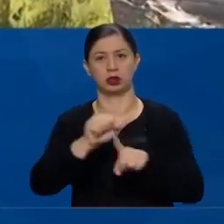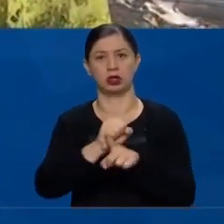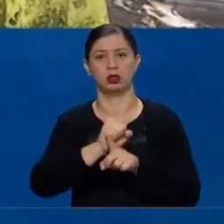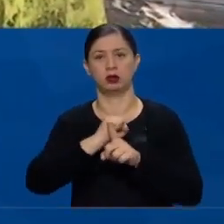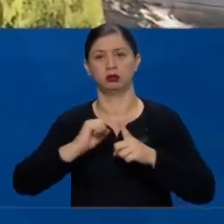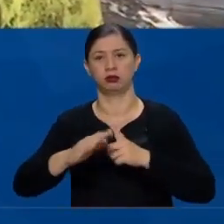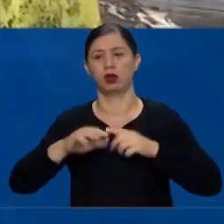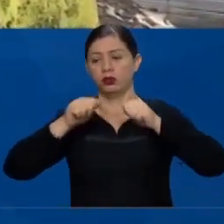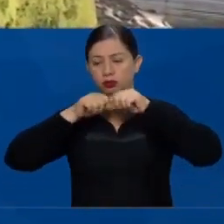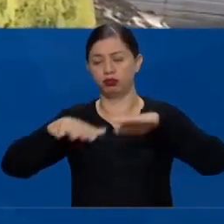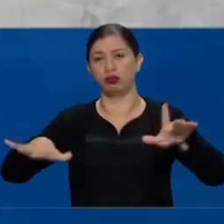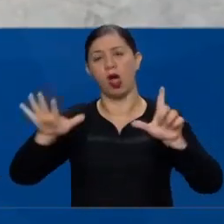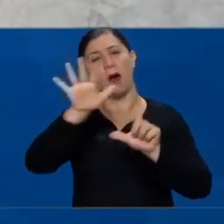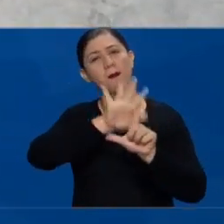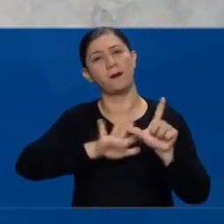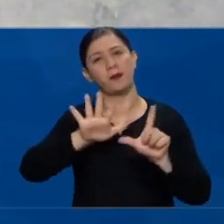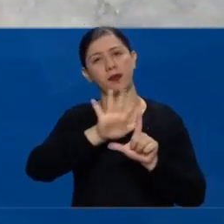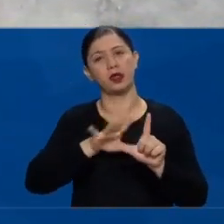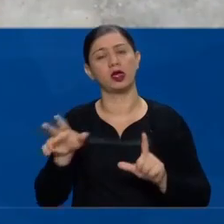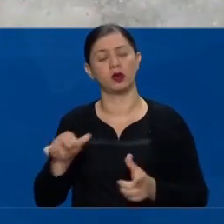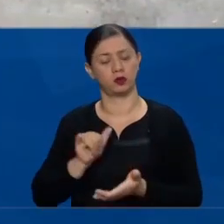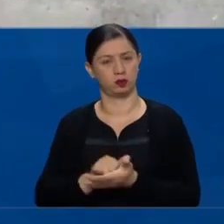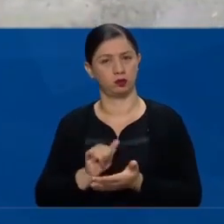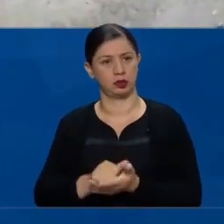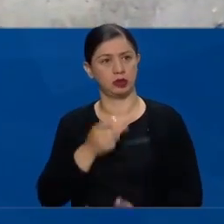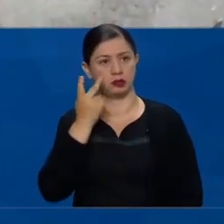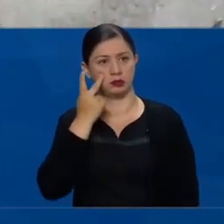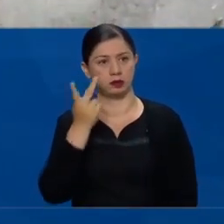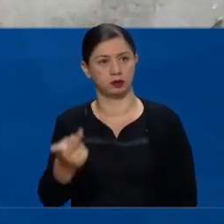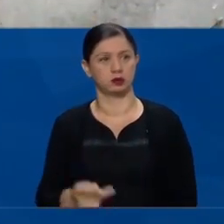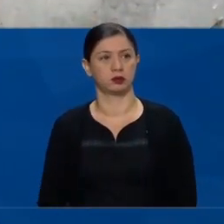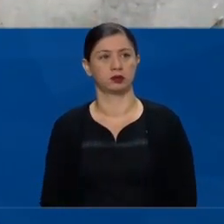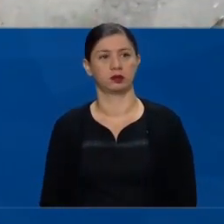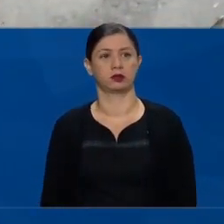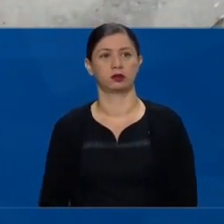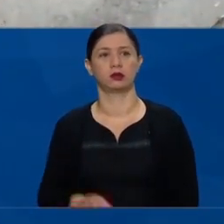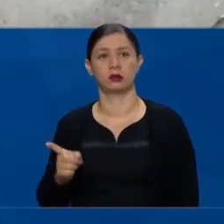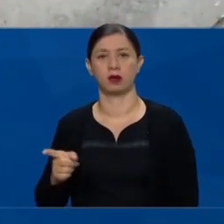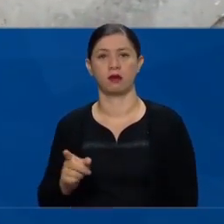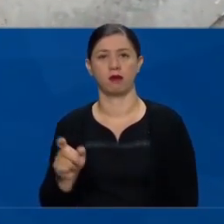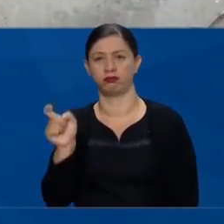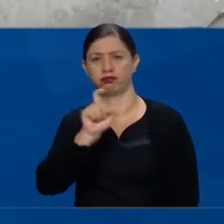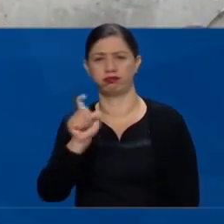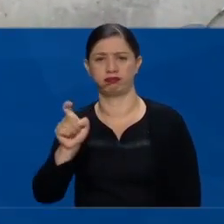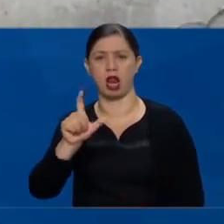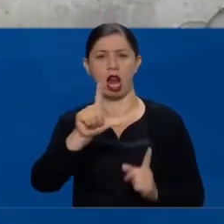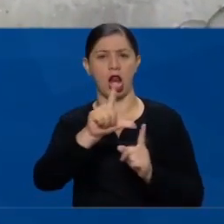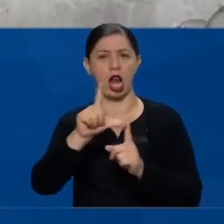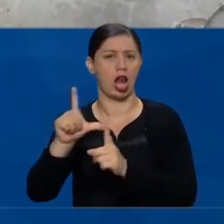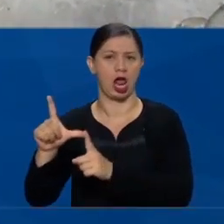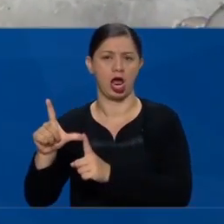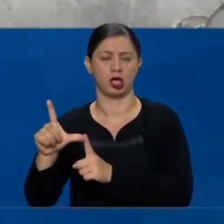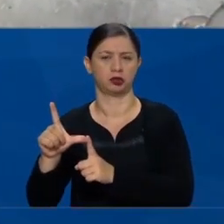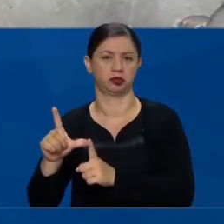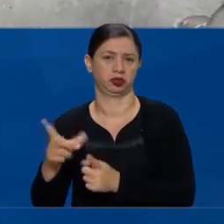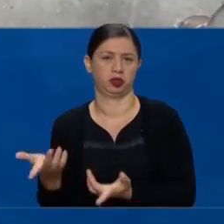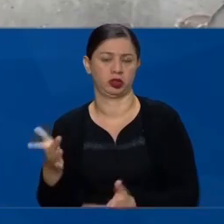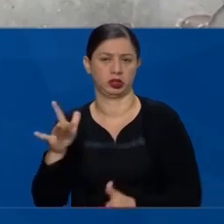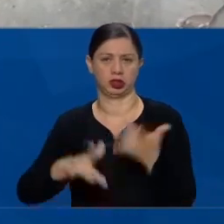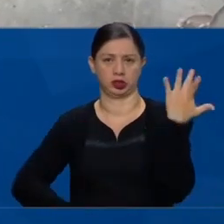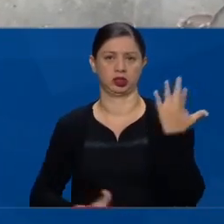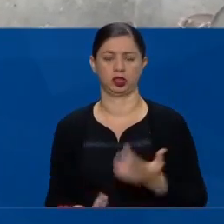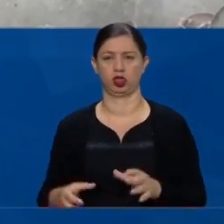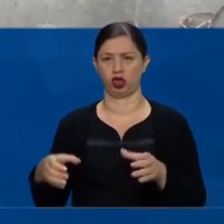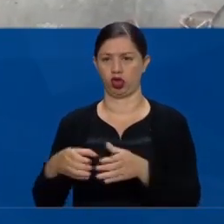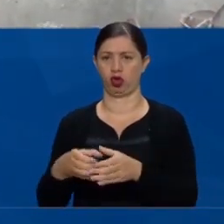videos, que incluso como ustedes los mismos los pueden observar, incluso la ortografía no sería de un grupo de estos que